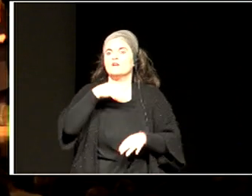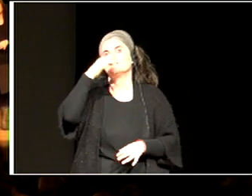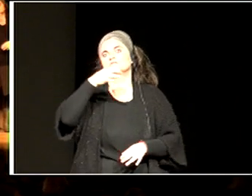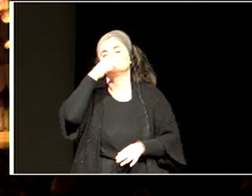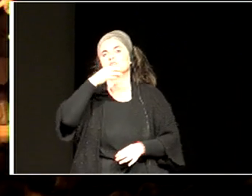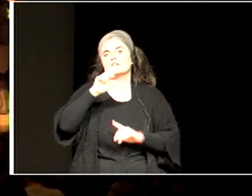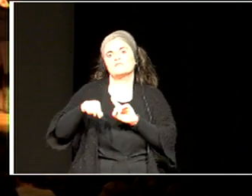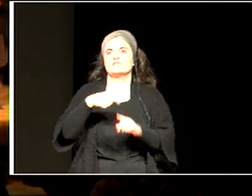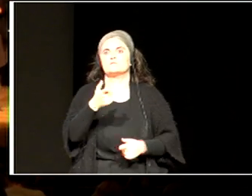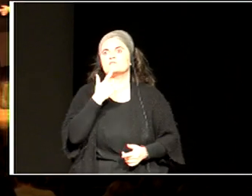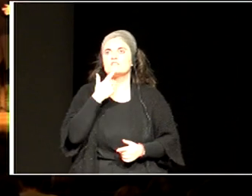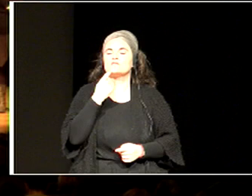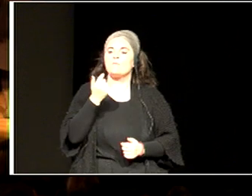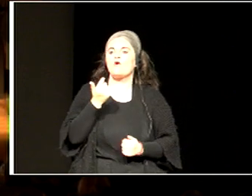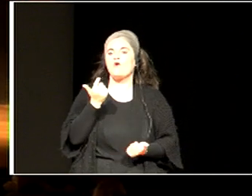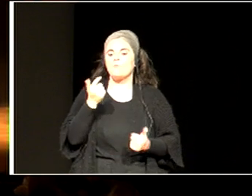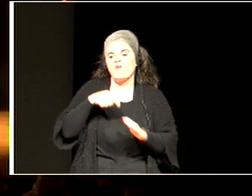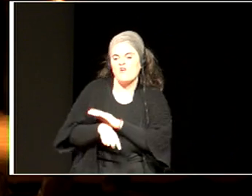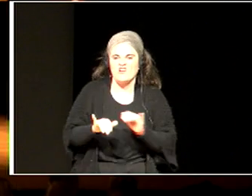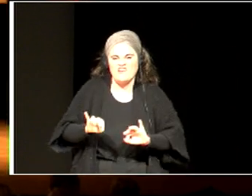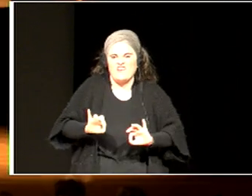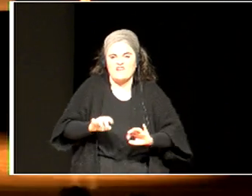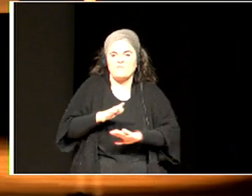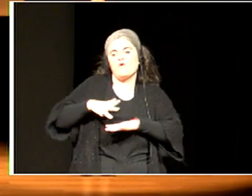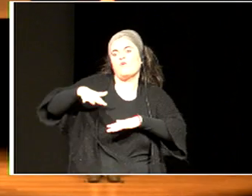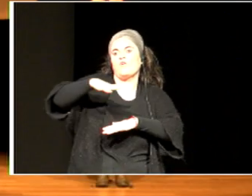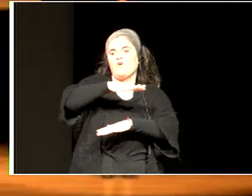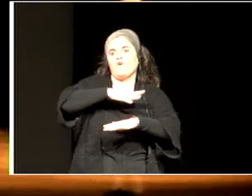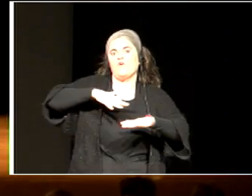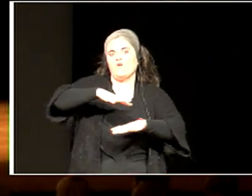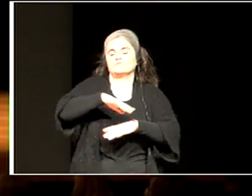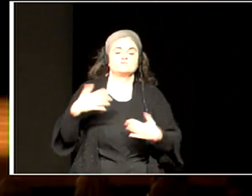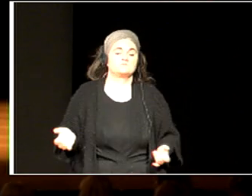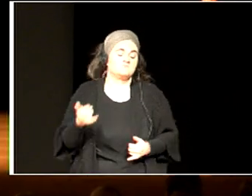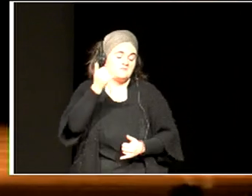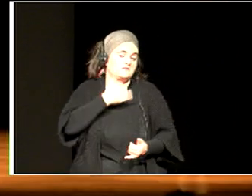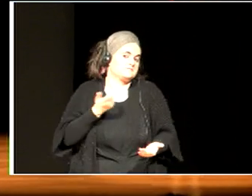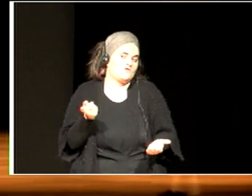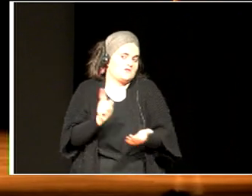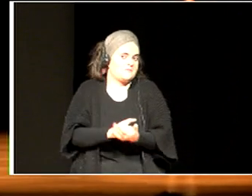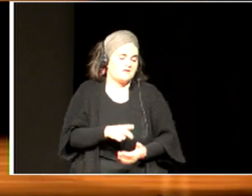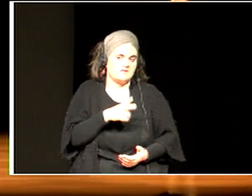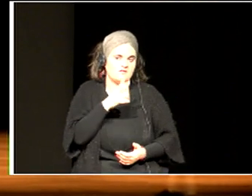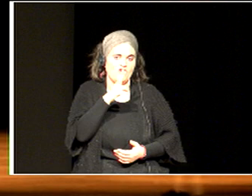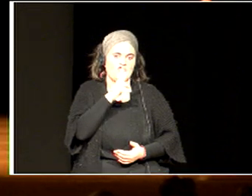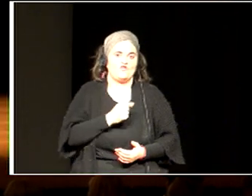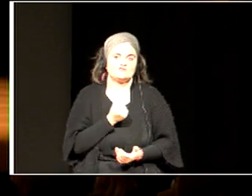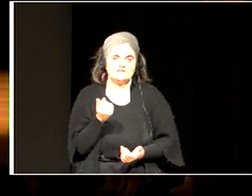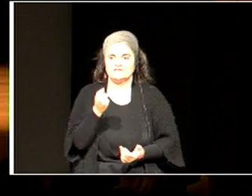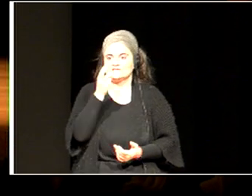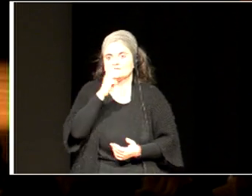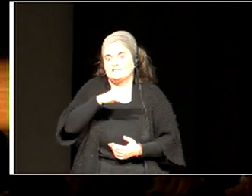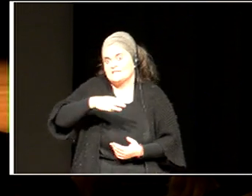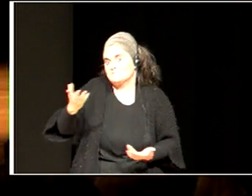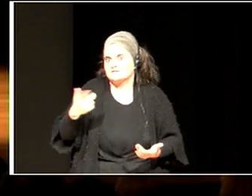poco por encima a todo verdad pues nada me llamáis otro día y tal para un par de días tres dos semanas dos meses yo lo